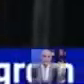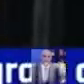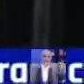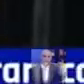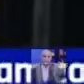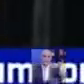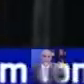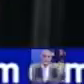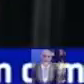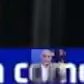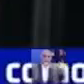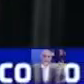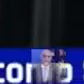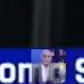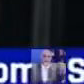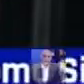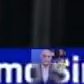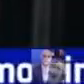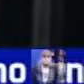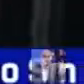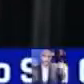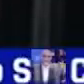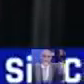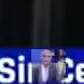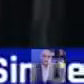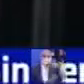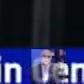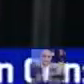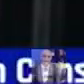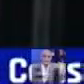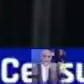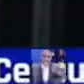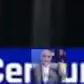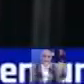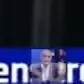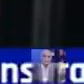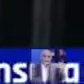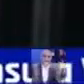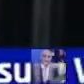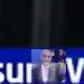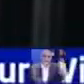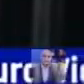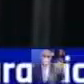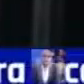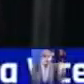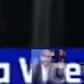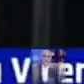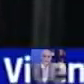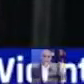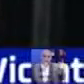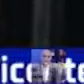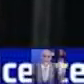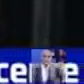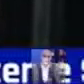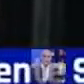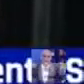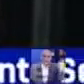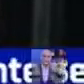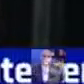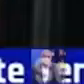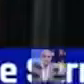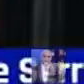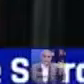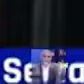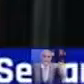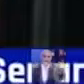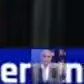la forma en que reporta Carmen Aristegui. Es que hemos visto durante toda la mañana los desfiguros de Lili Téllez